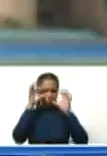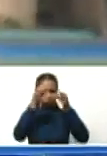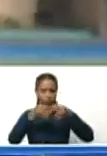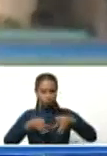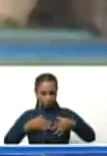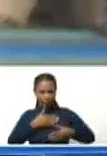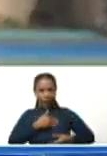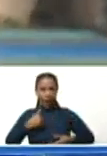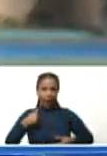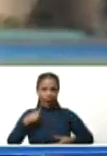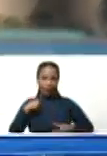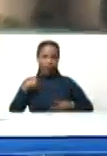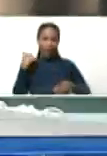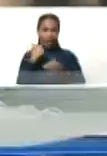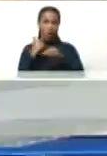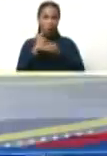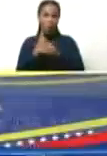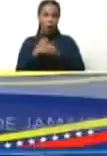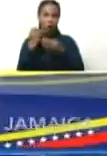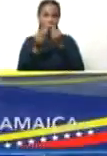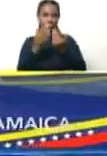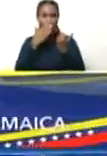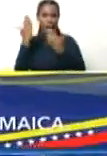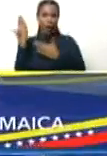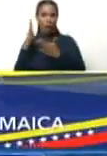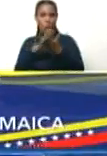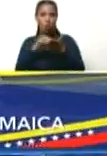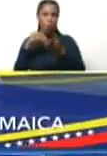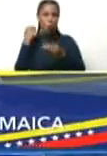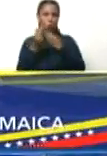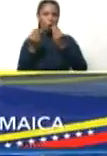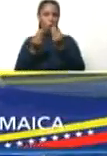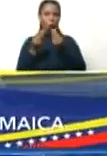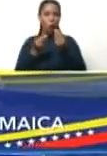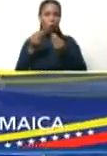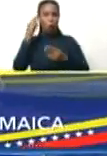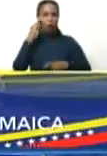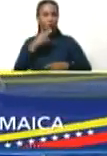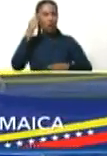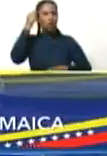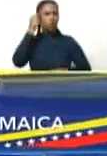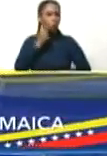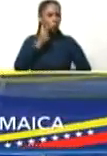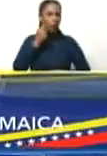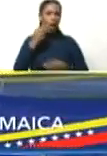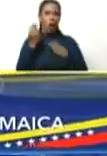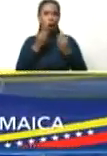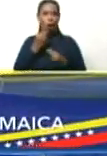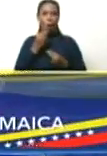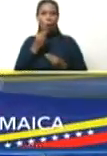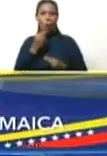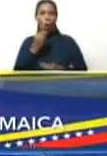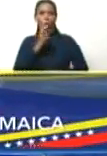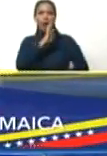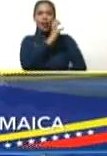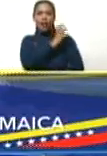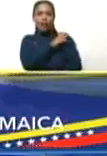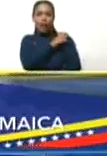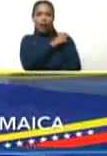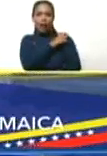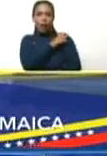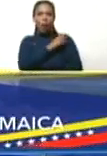ser como él. Que nuestro pueblo sea como Bolívar, como Sucre, como Urdaneta.